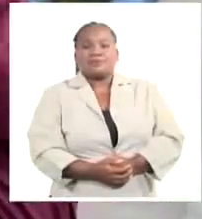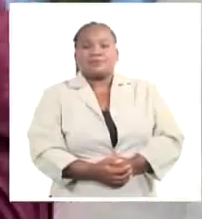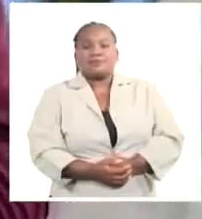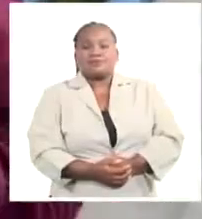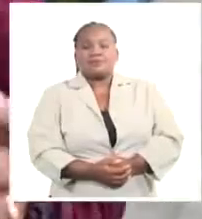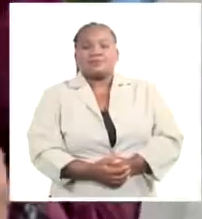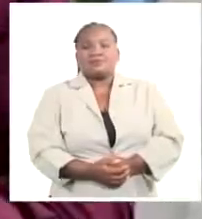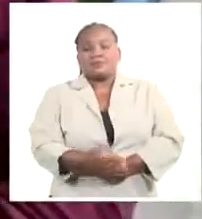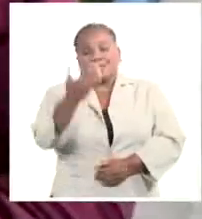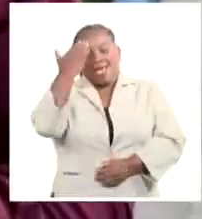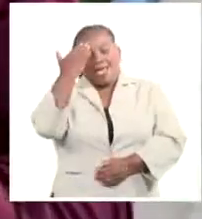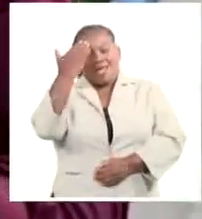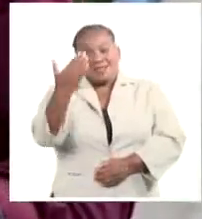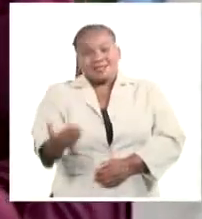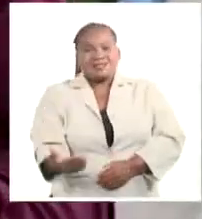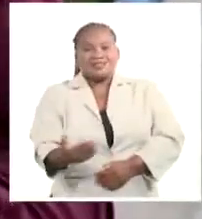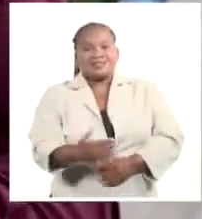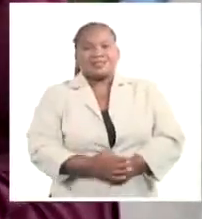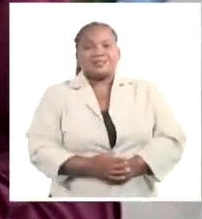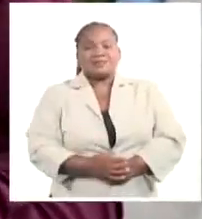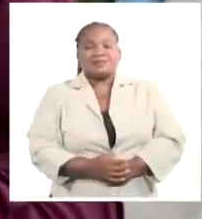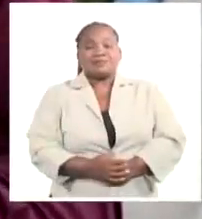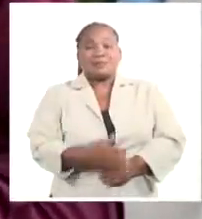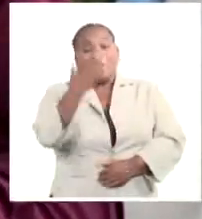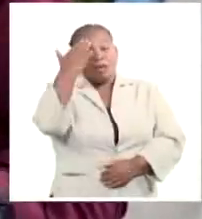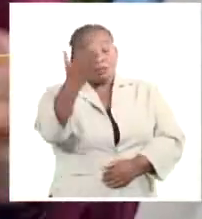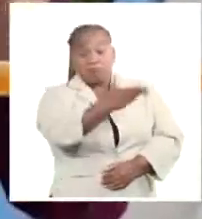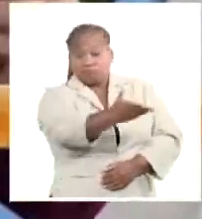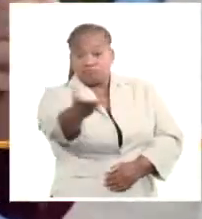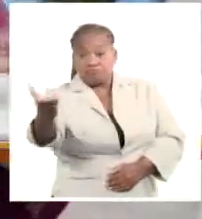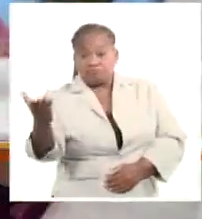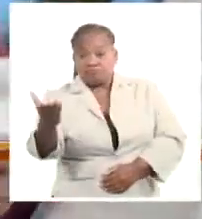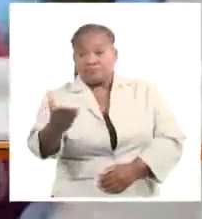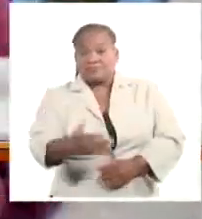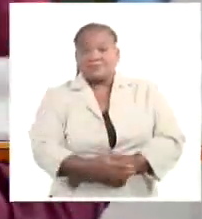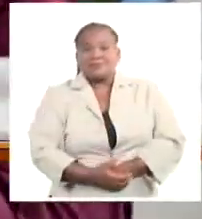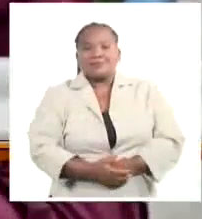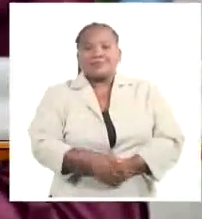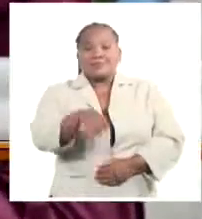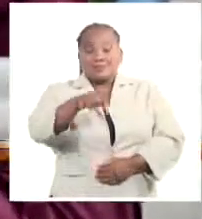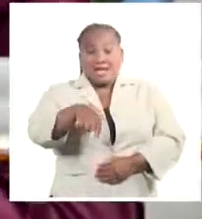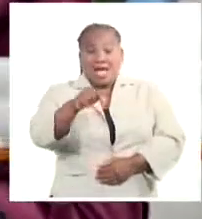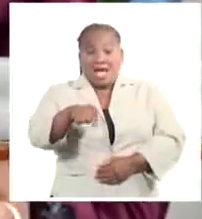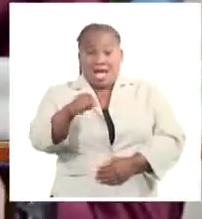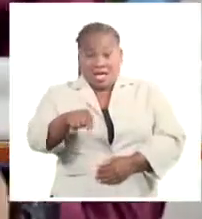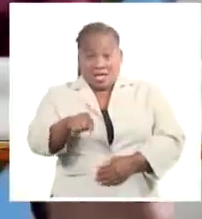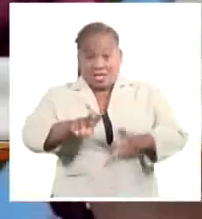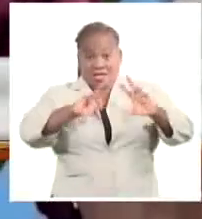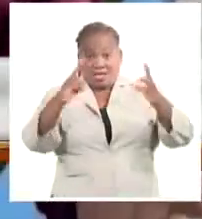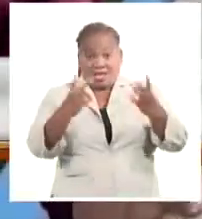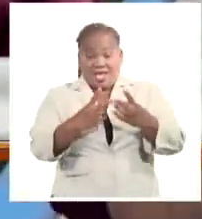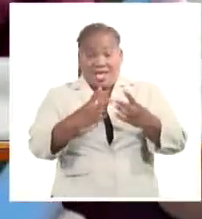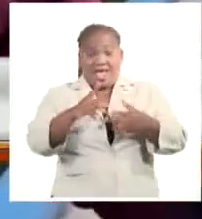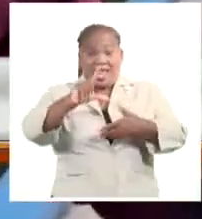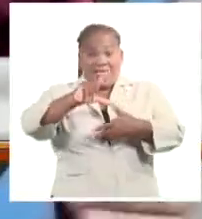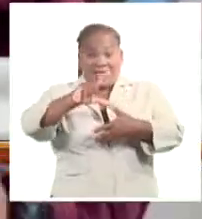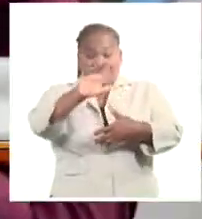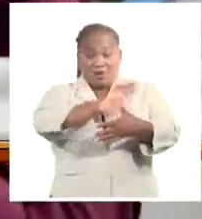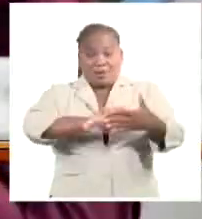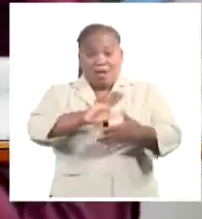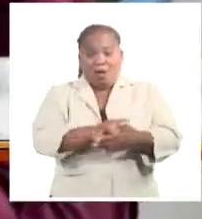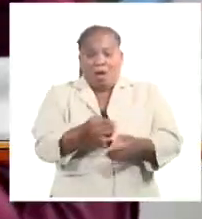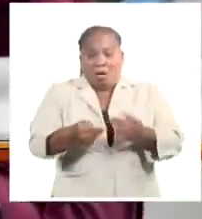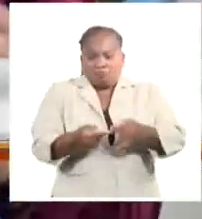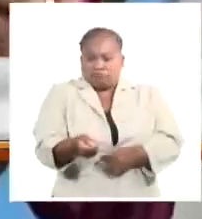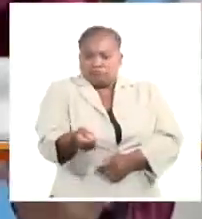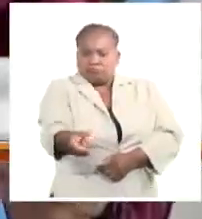Sí, gracias, Sevilla. Buenas tardes para ti. Saludo a todos los amigos televidentes. Aquí estamos en el Estadio Latinoamericano, donde hace solo unos